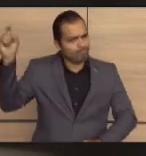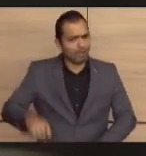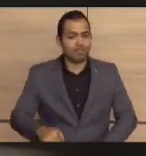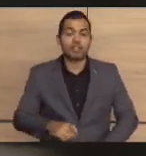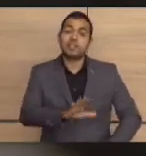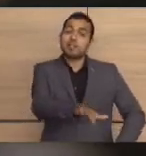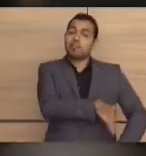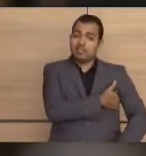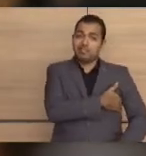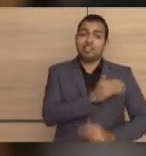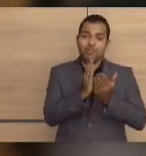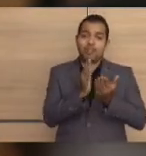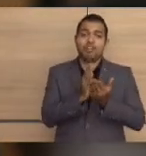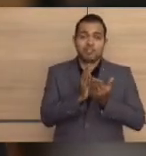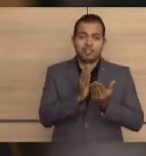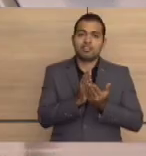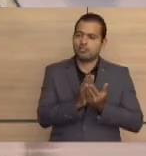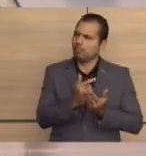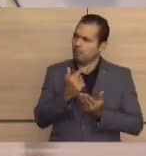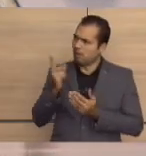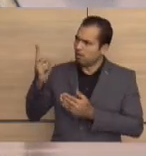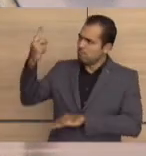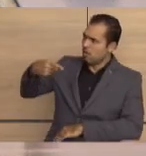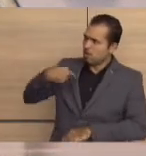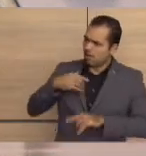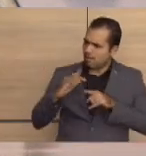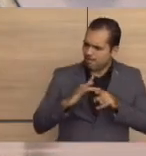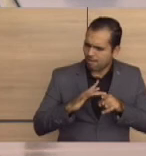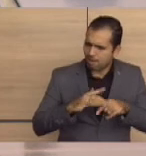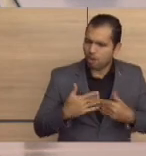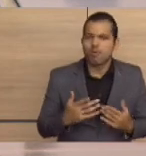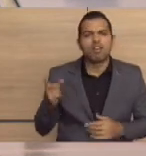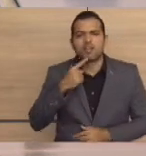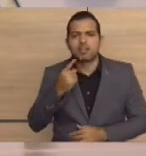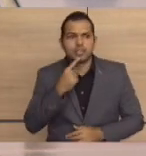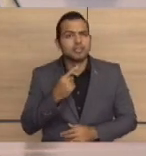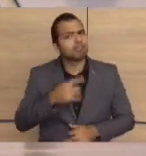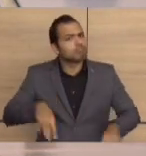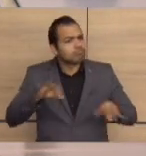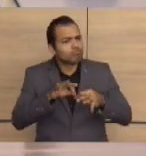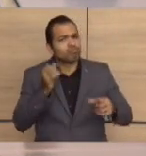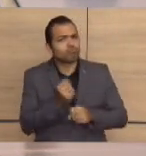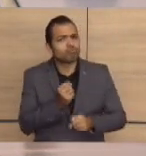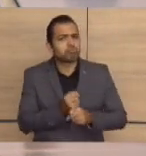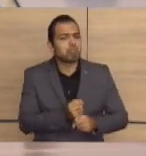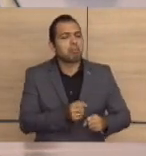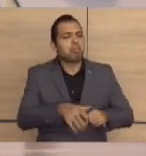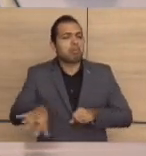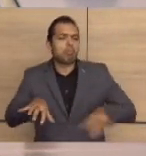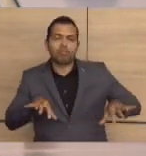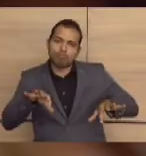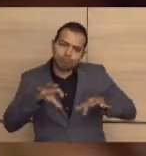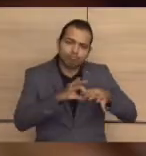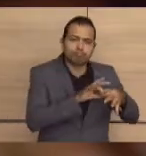ha orientado a nivel ya institucional y nos dice, trabajemos esto conjuntamente. Y ustedes lo han dicho en todas